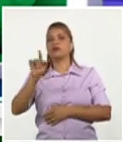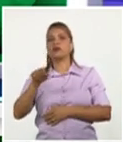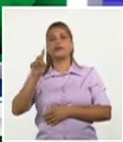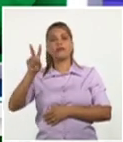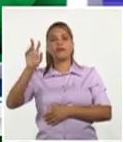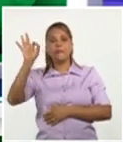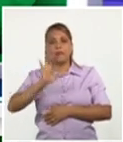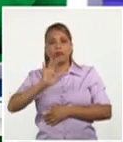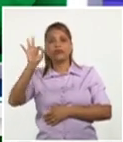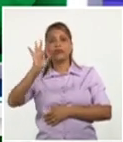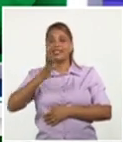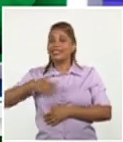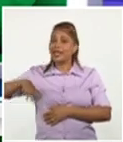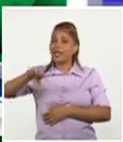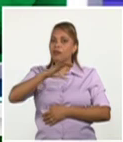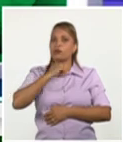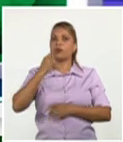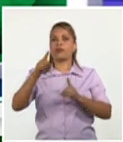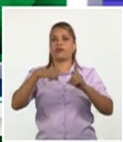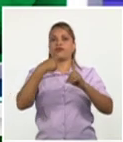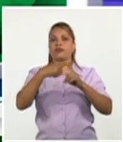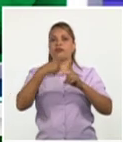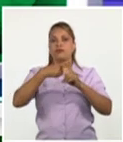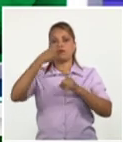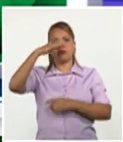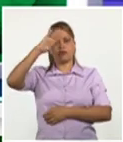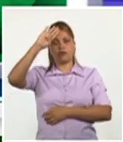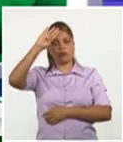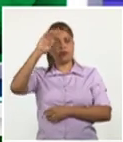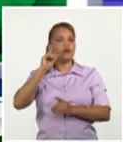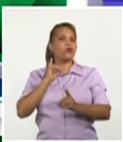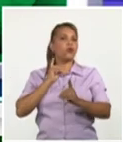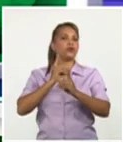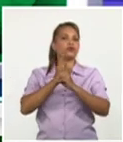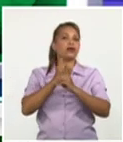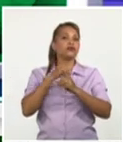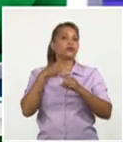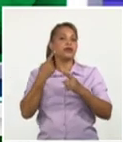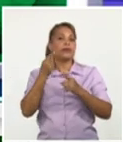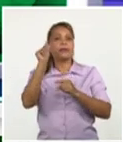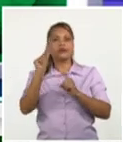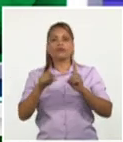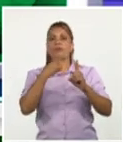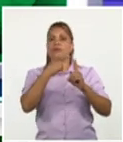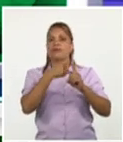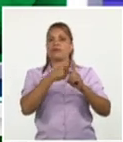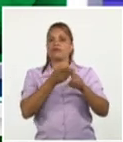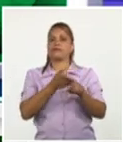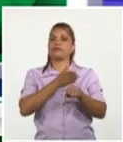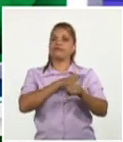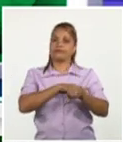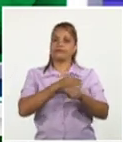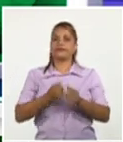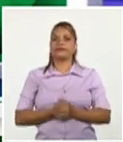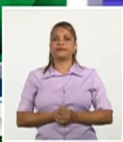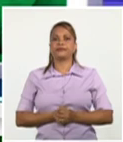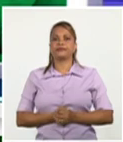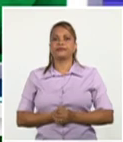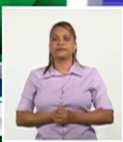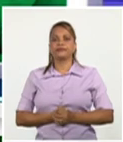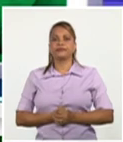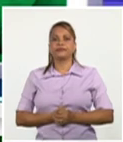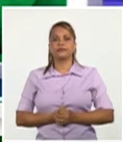los diagnosticados en Cuba han tenido como elemento el ser contacto de un caso confirmado previamente.